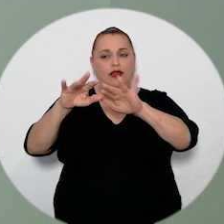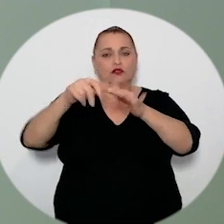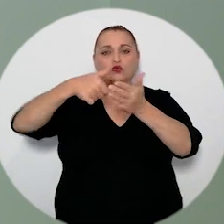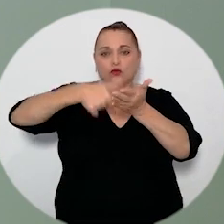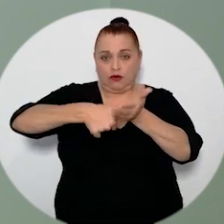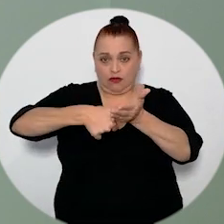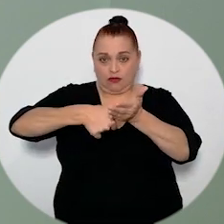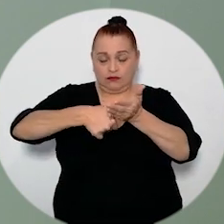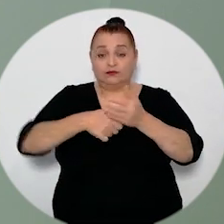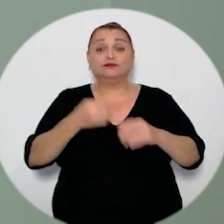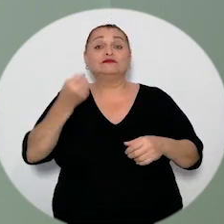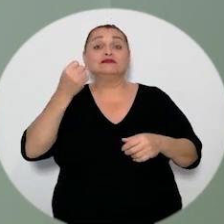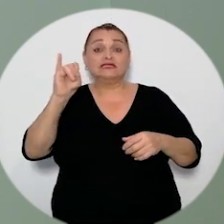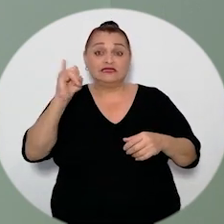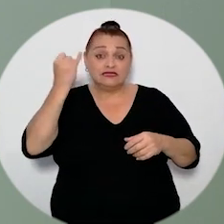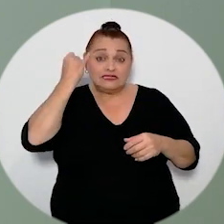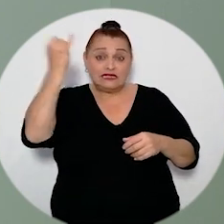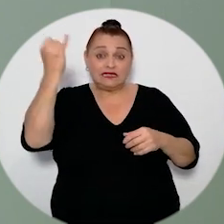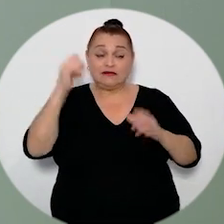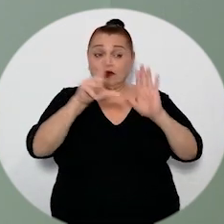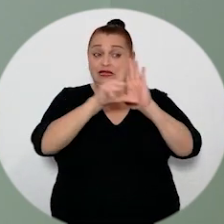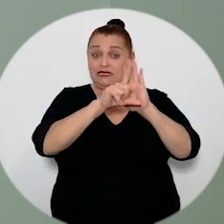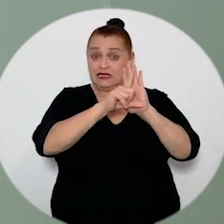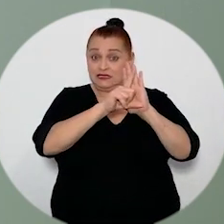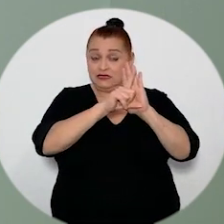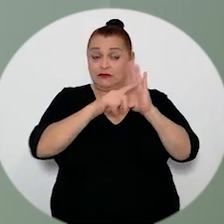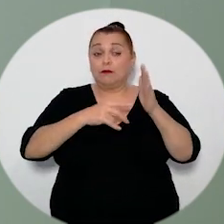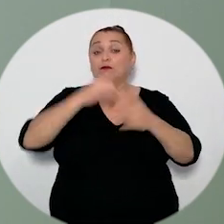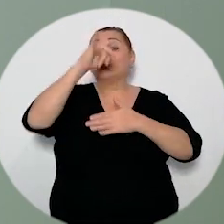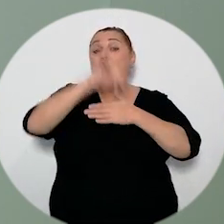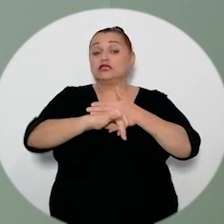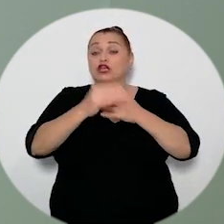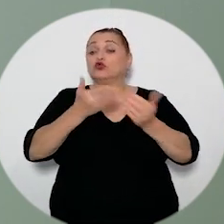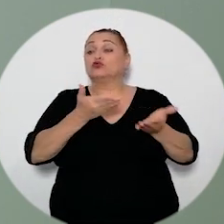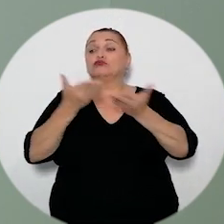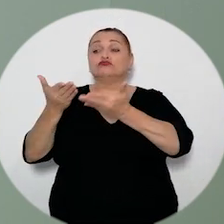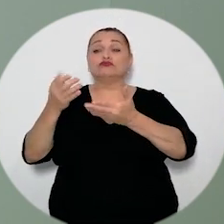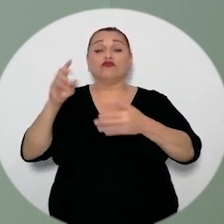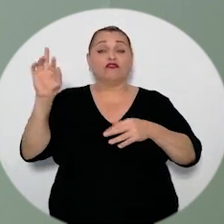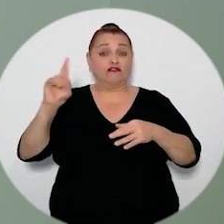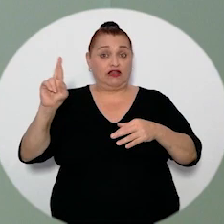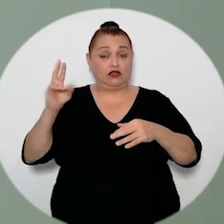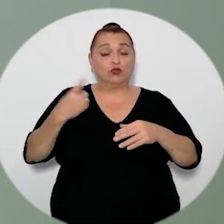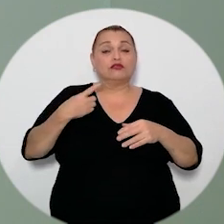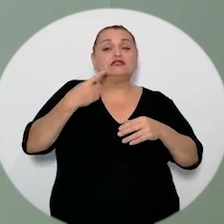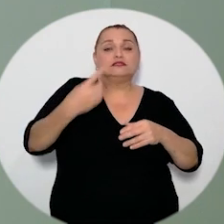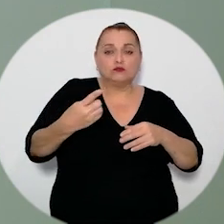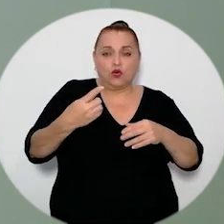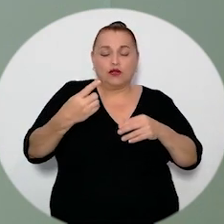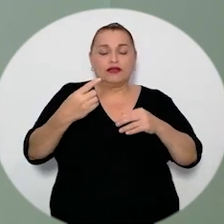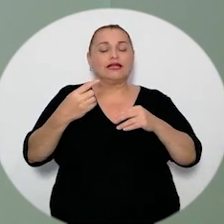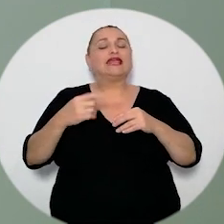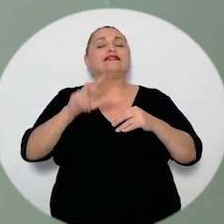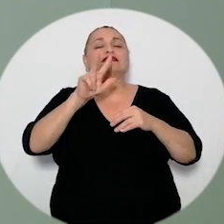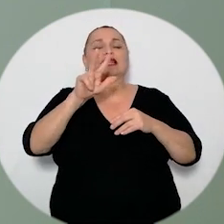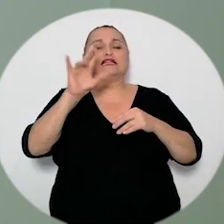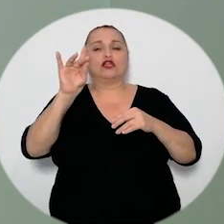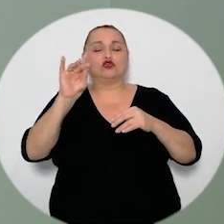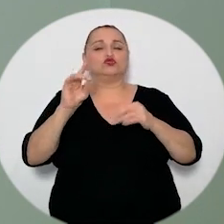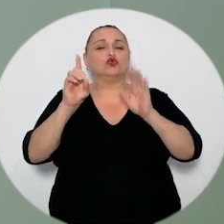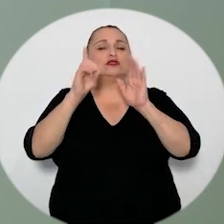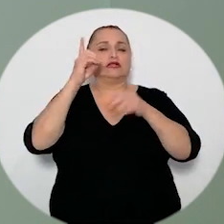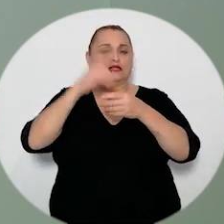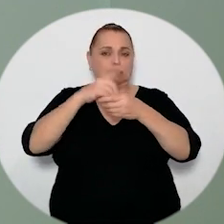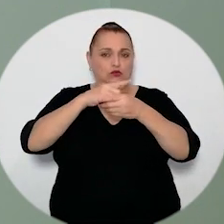electoral. En el caso de la iniciativa legislativa, un proyecto irá al referéndum si así lo disponen no menos de